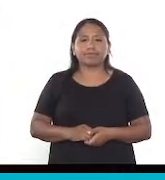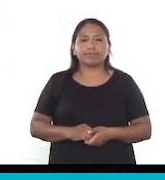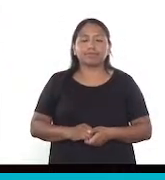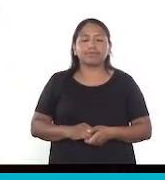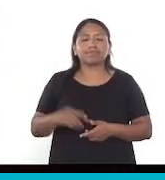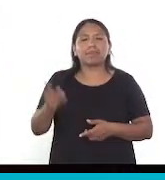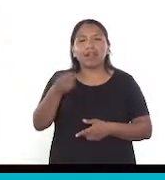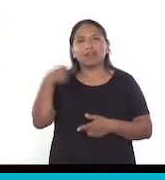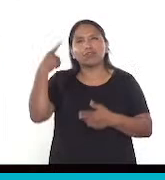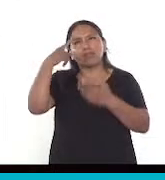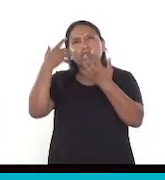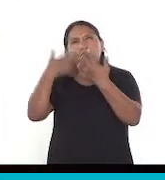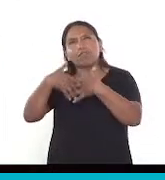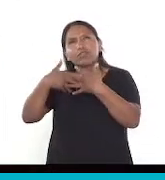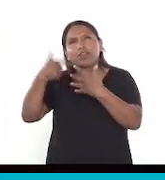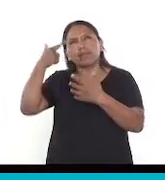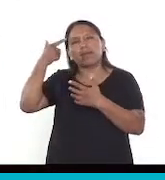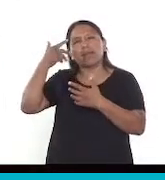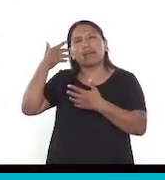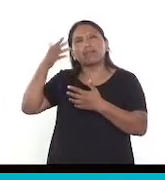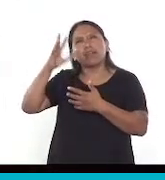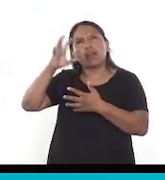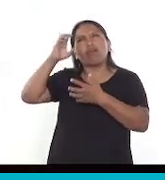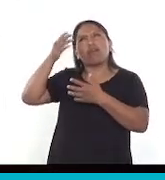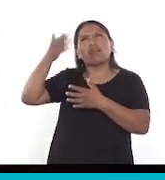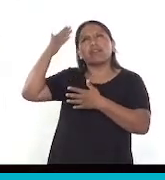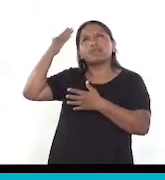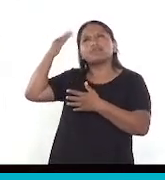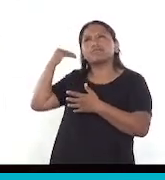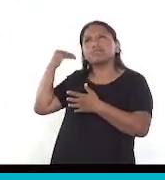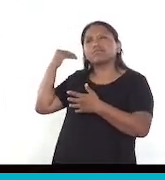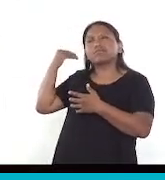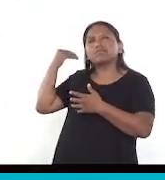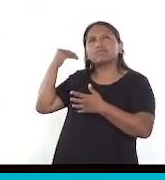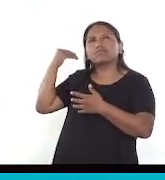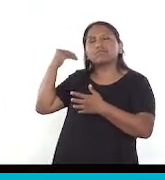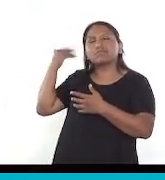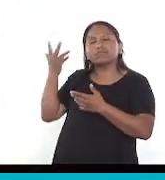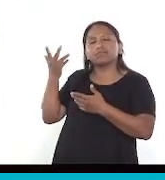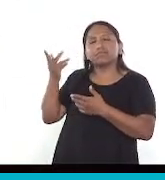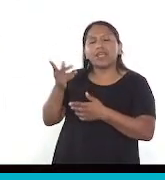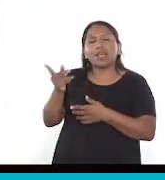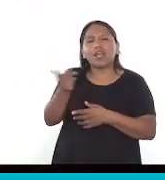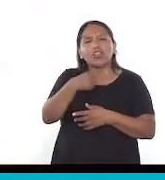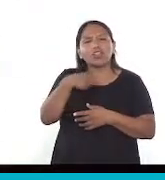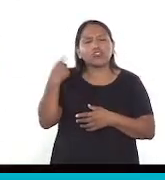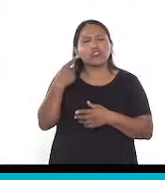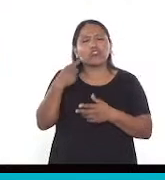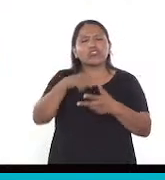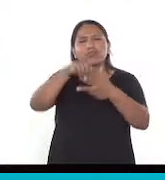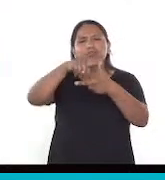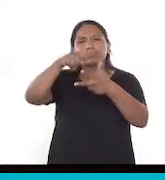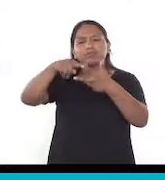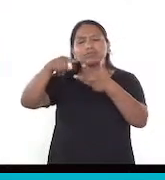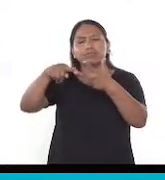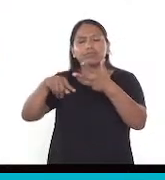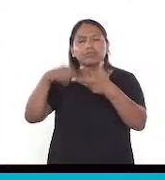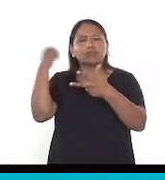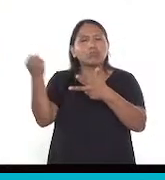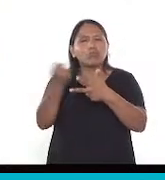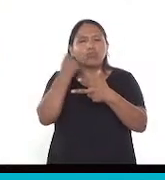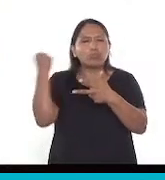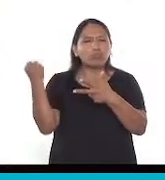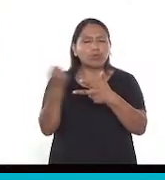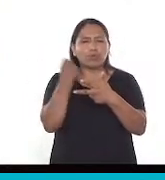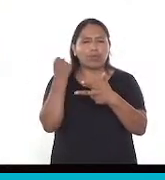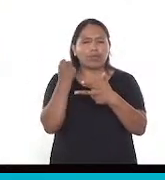reflexionar y mirar hacia atrás y lo hacemos bajo tres conceptos que están arraigados